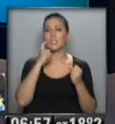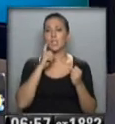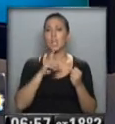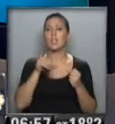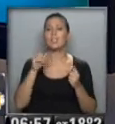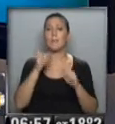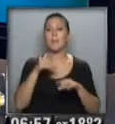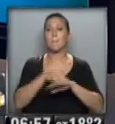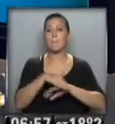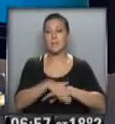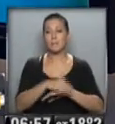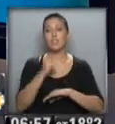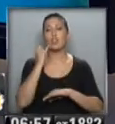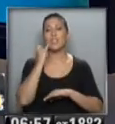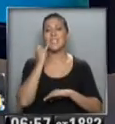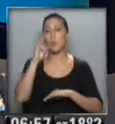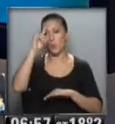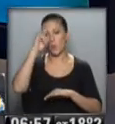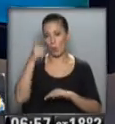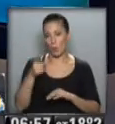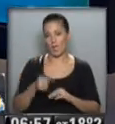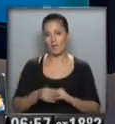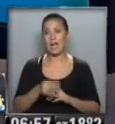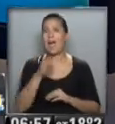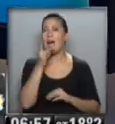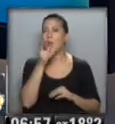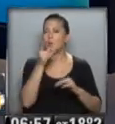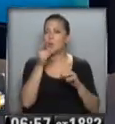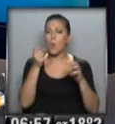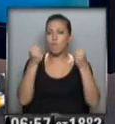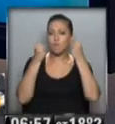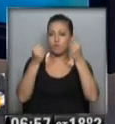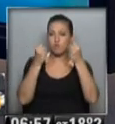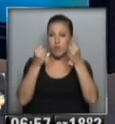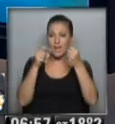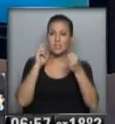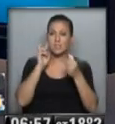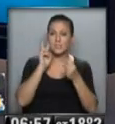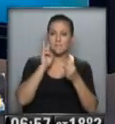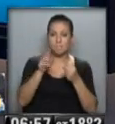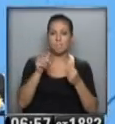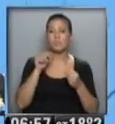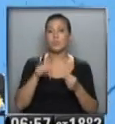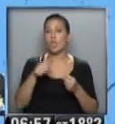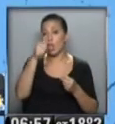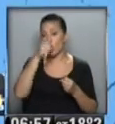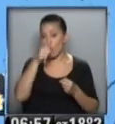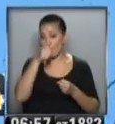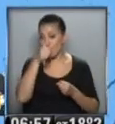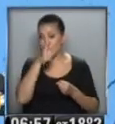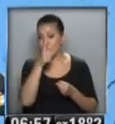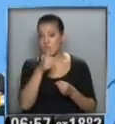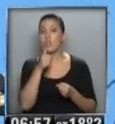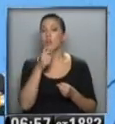a Misiones y la República Oriental del Uruguay. Ese azul muy intenso en la costa atlántica de la provincia de Buenos Aires el domingo,